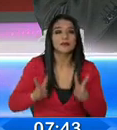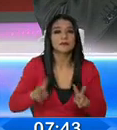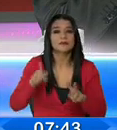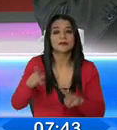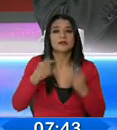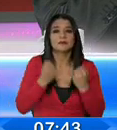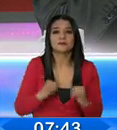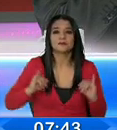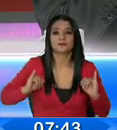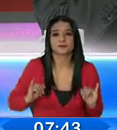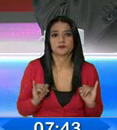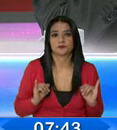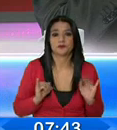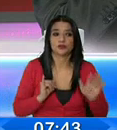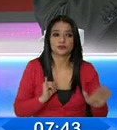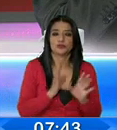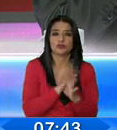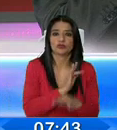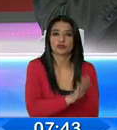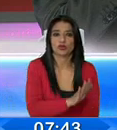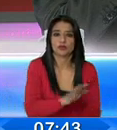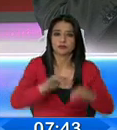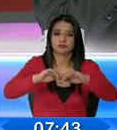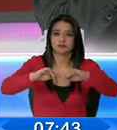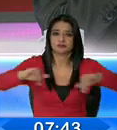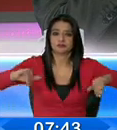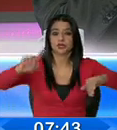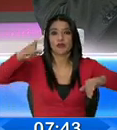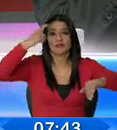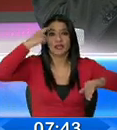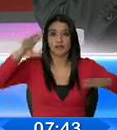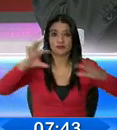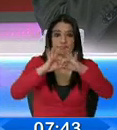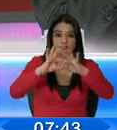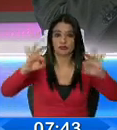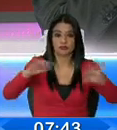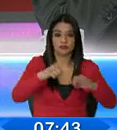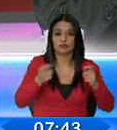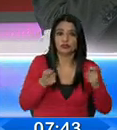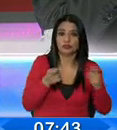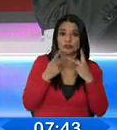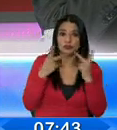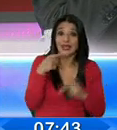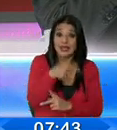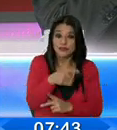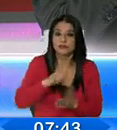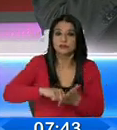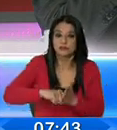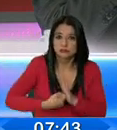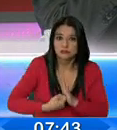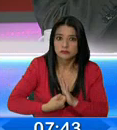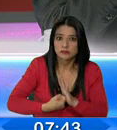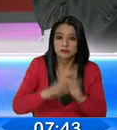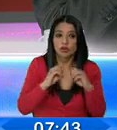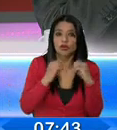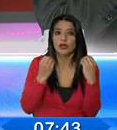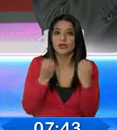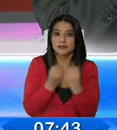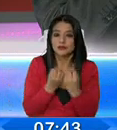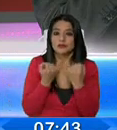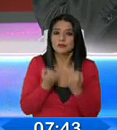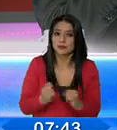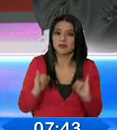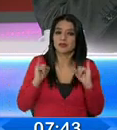la independencia de funciones y con la autonomía del control público. Es la Contraloría, como un órgano técnico